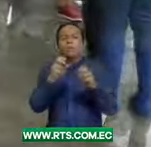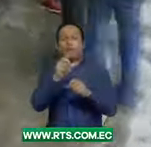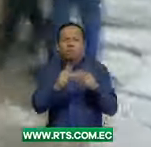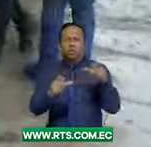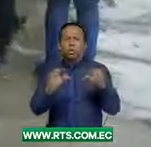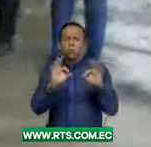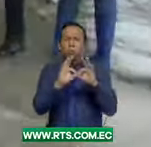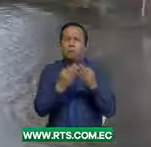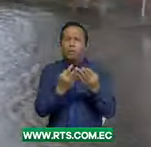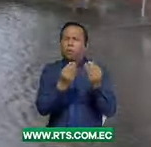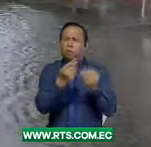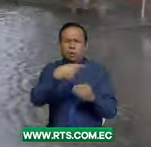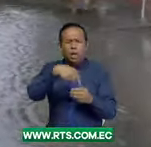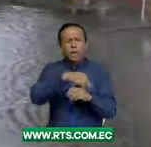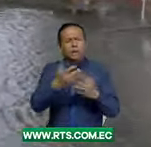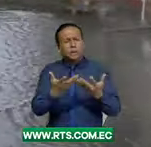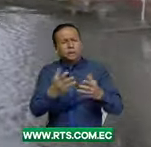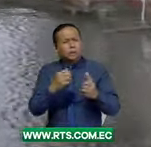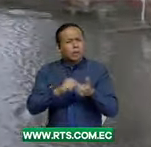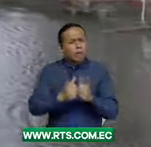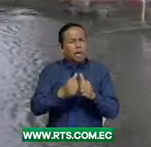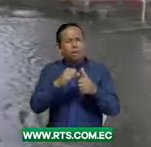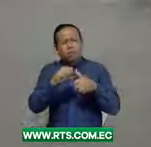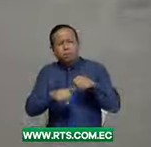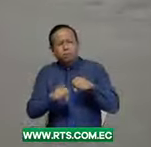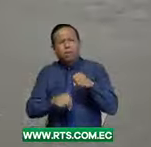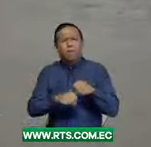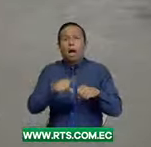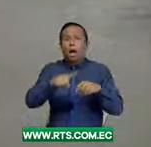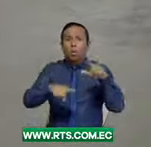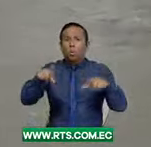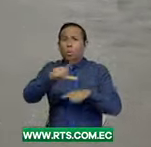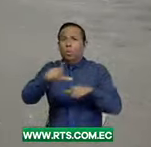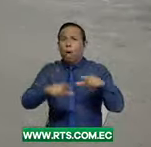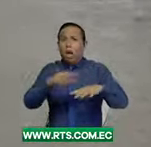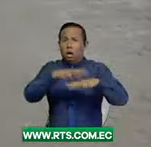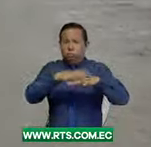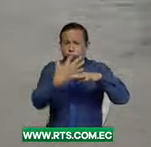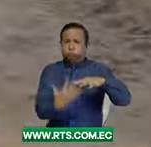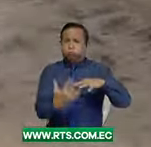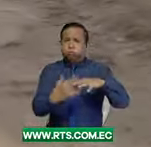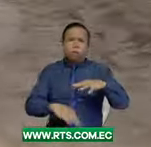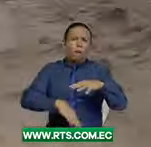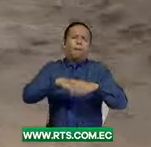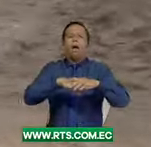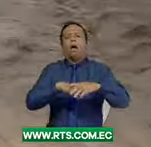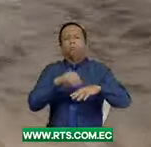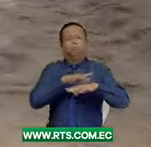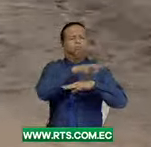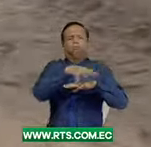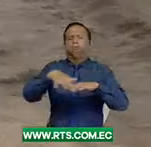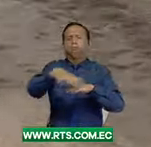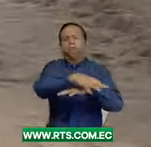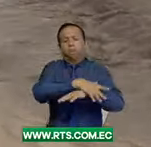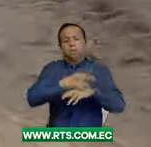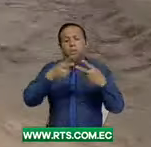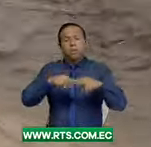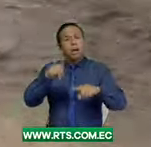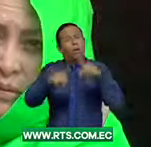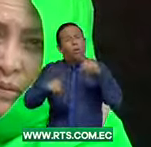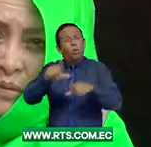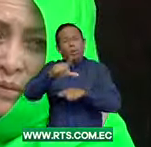resultaron afectadas. En algunas zonas el sistema de alcantarillado colapsó. También hubo quebradas que salieron a causa de las fuertes